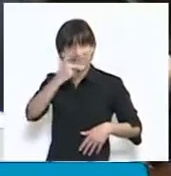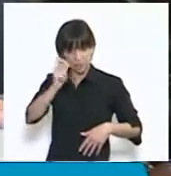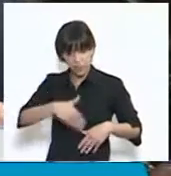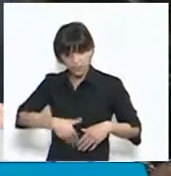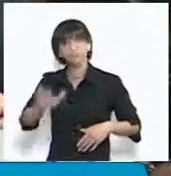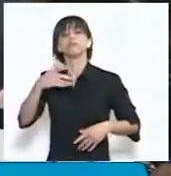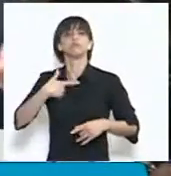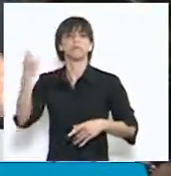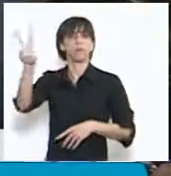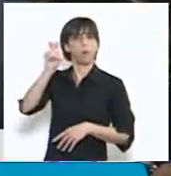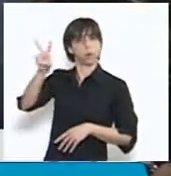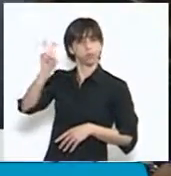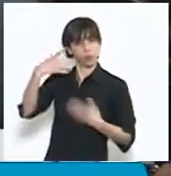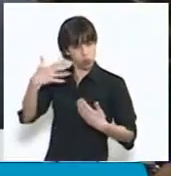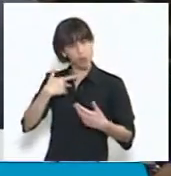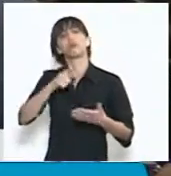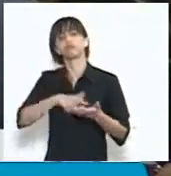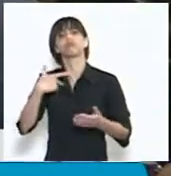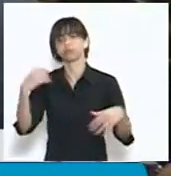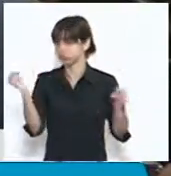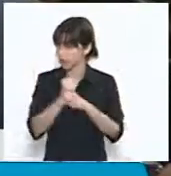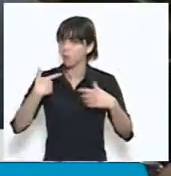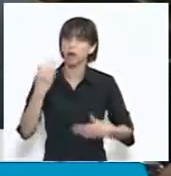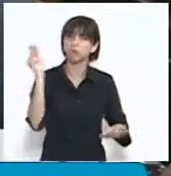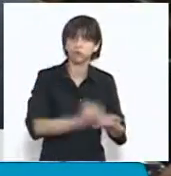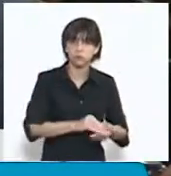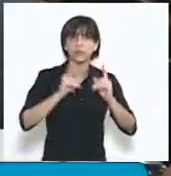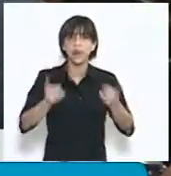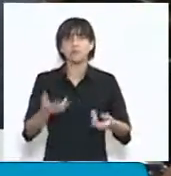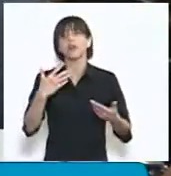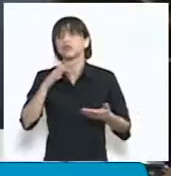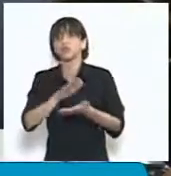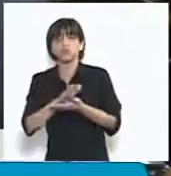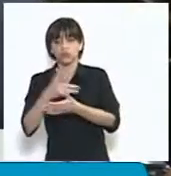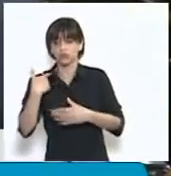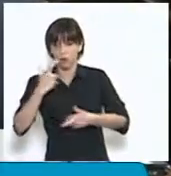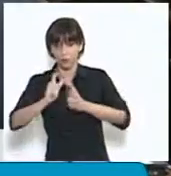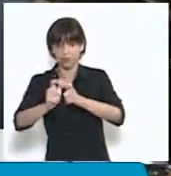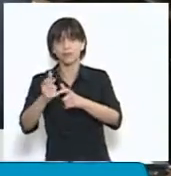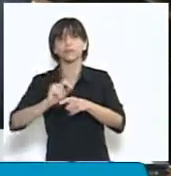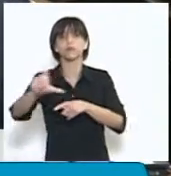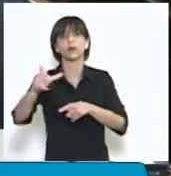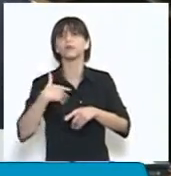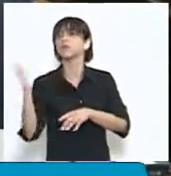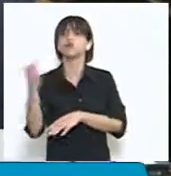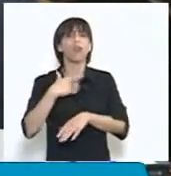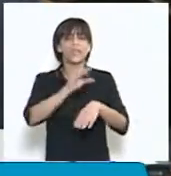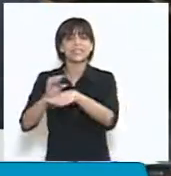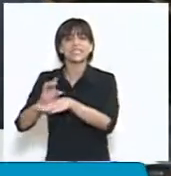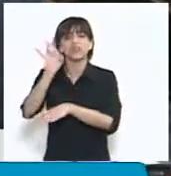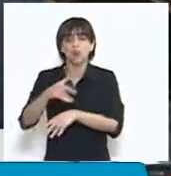tuvimos. Estamos a favor de que se establezca la ley de movilidad de todas las asignaciones familiares.